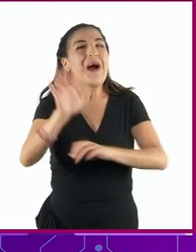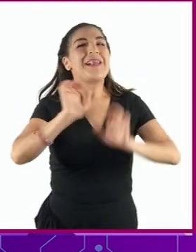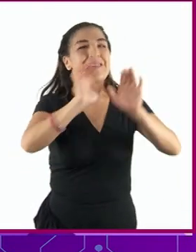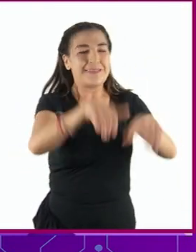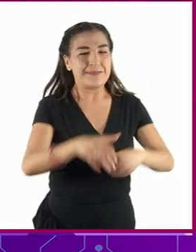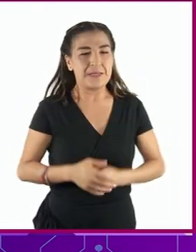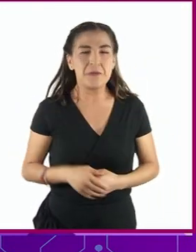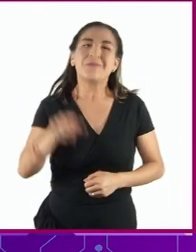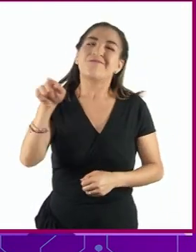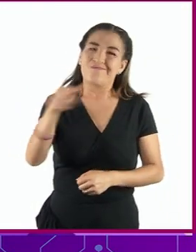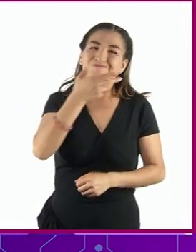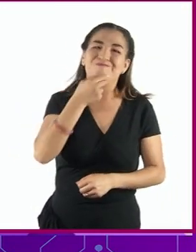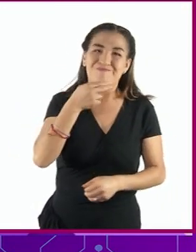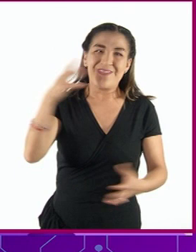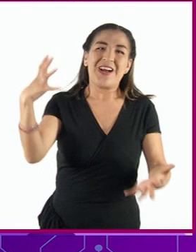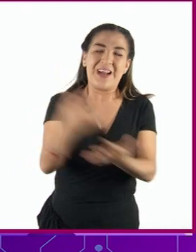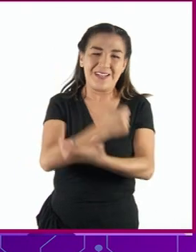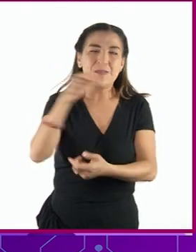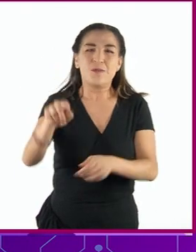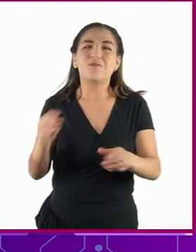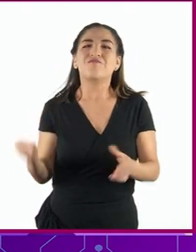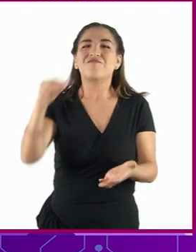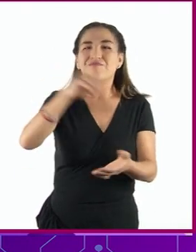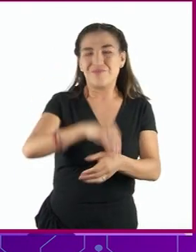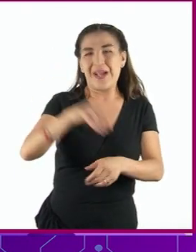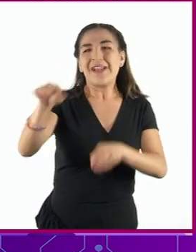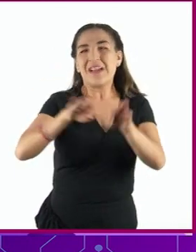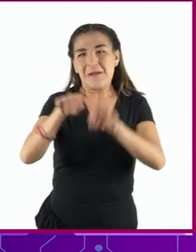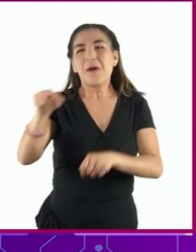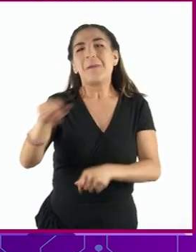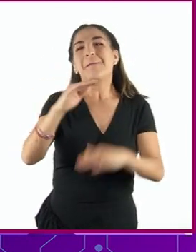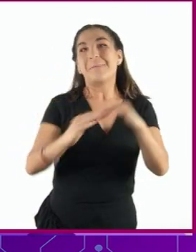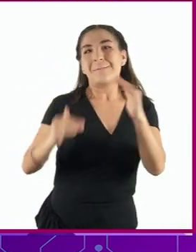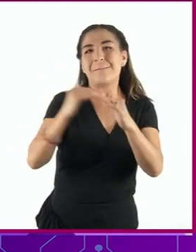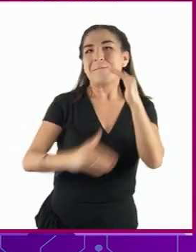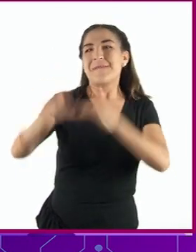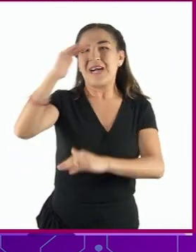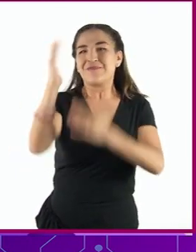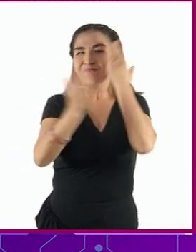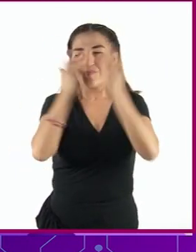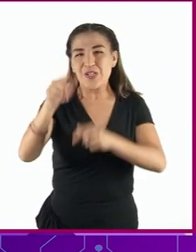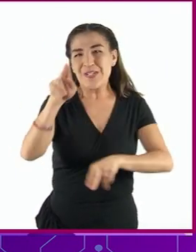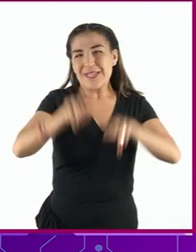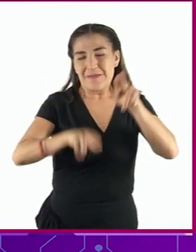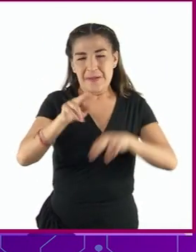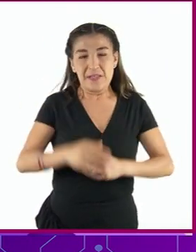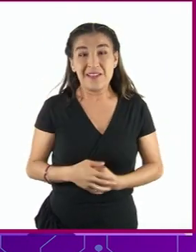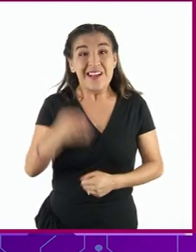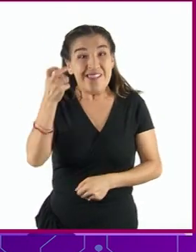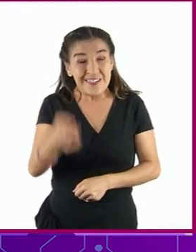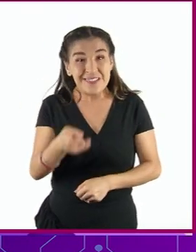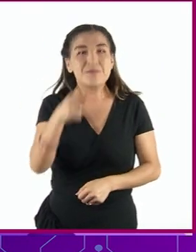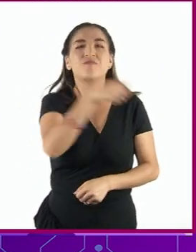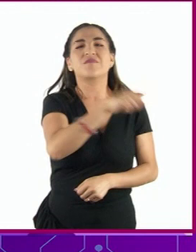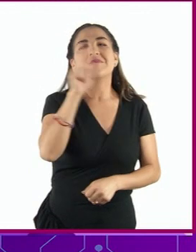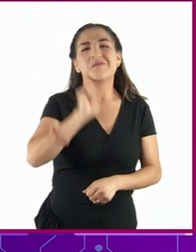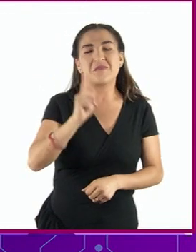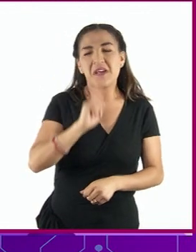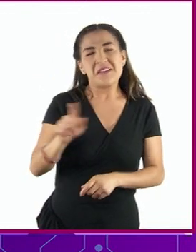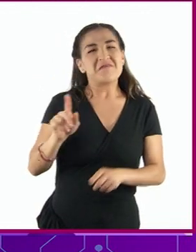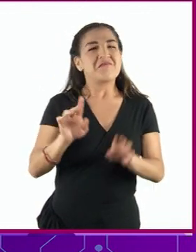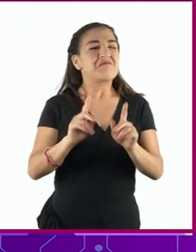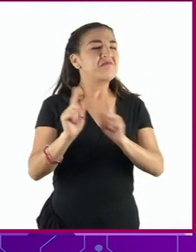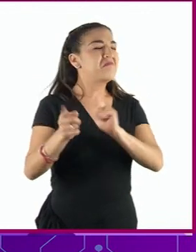Javier ganó el puesto porque cuenta con un nivel de estudios más alto. Desde entonces, Adriana apenas le dirige